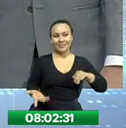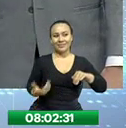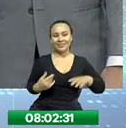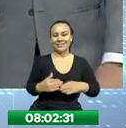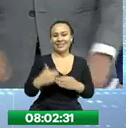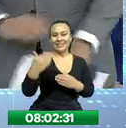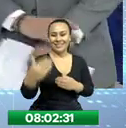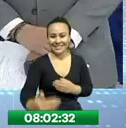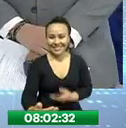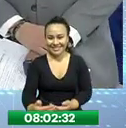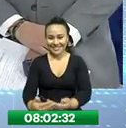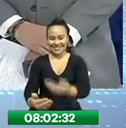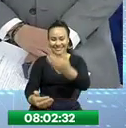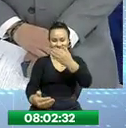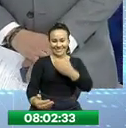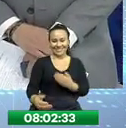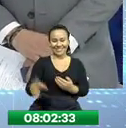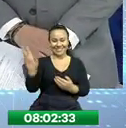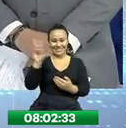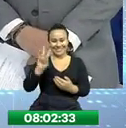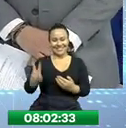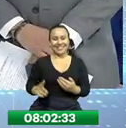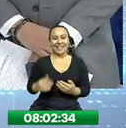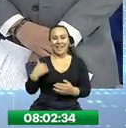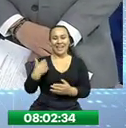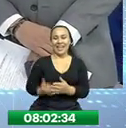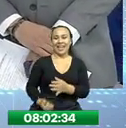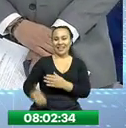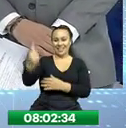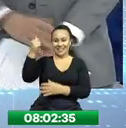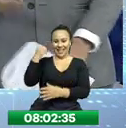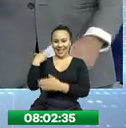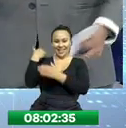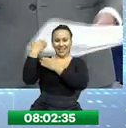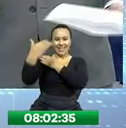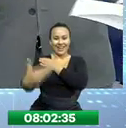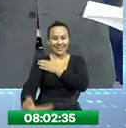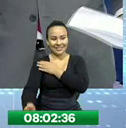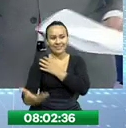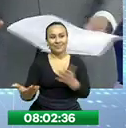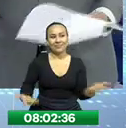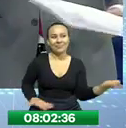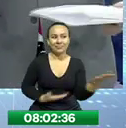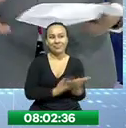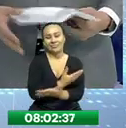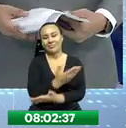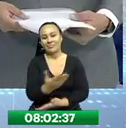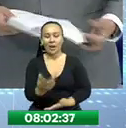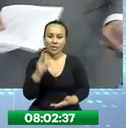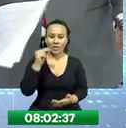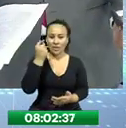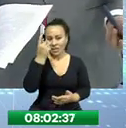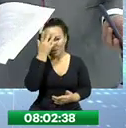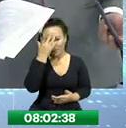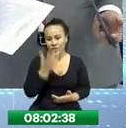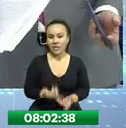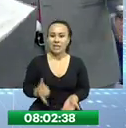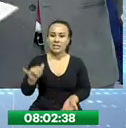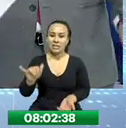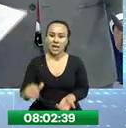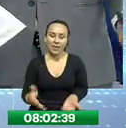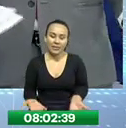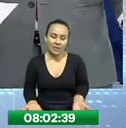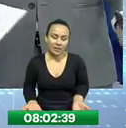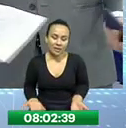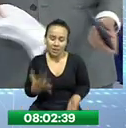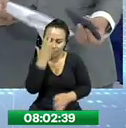pa adelante lo reculan. Imagínate tú. Y cuando cae para atrás lo adelantan. No entendía el por qué, porque sí es sábado. Pues yo estoy diciendo.